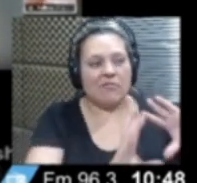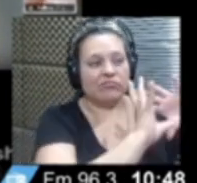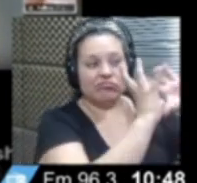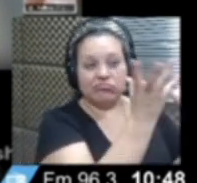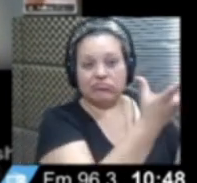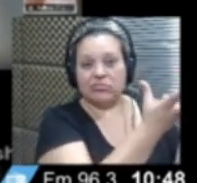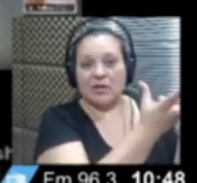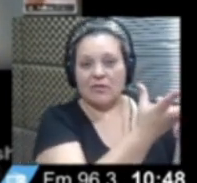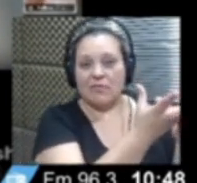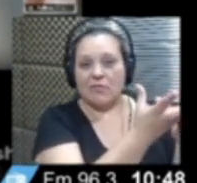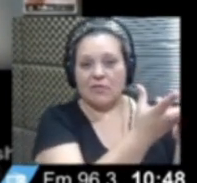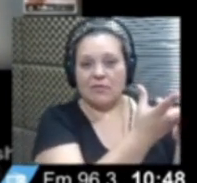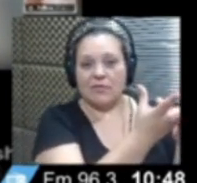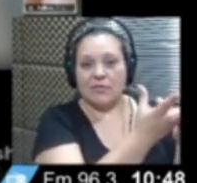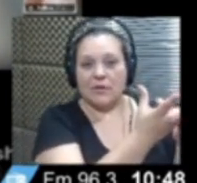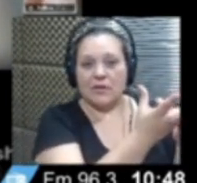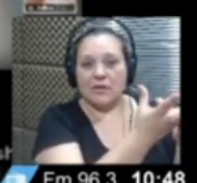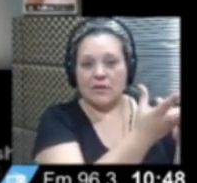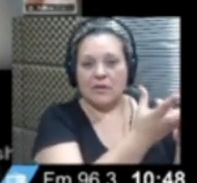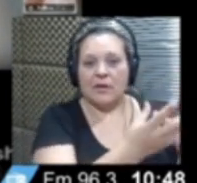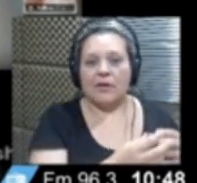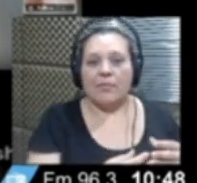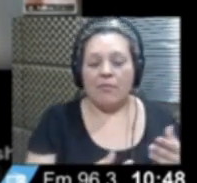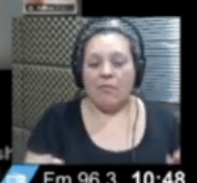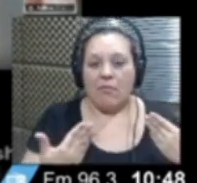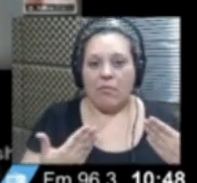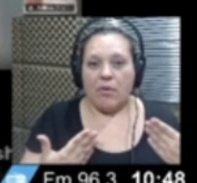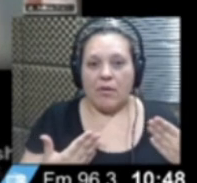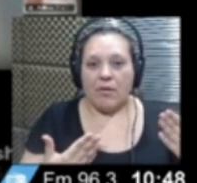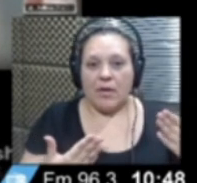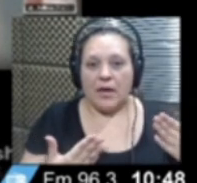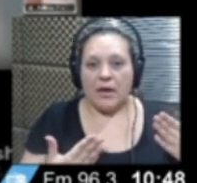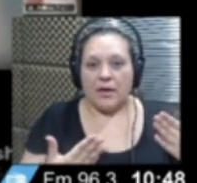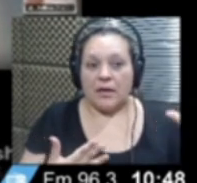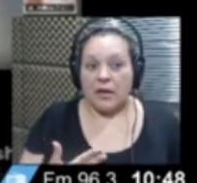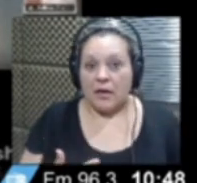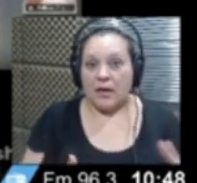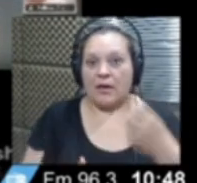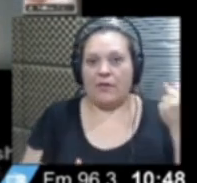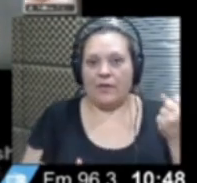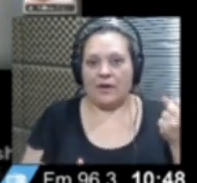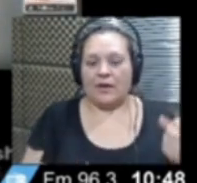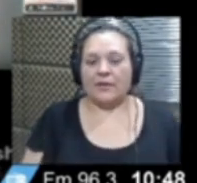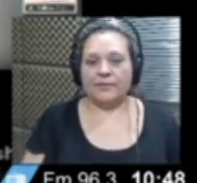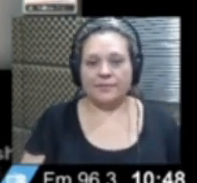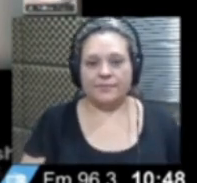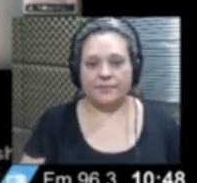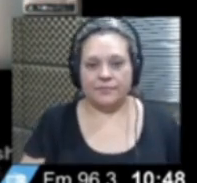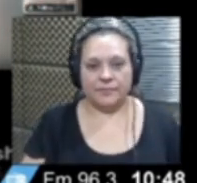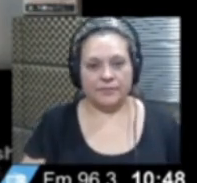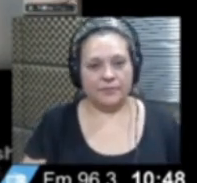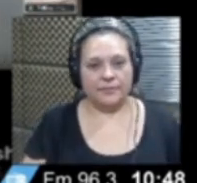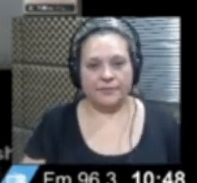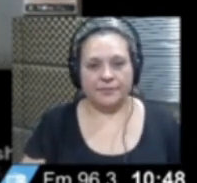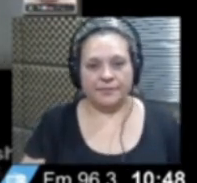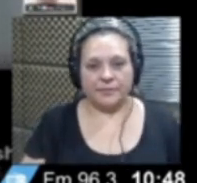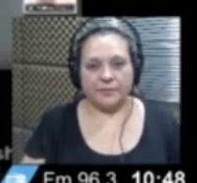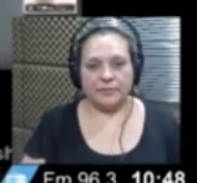gobiernos, tanto en España como en Inglaterra, como en Estados Unidos. Como en Estados Unidos.